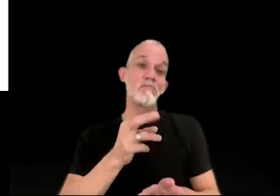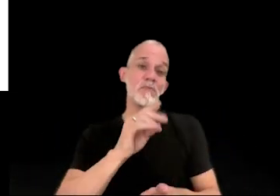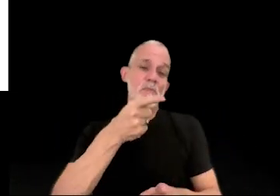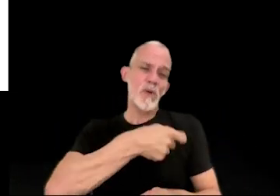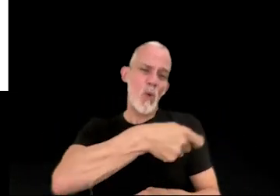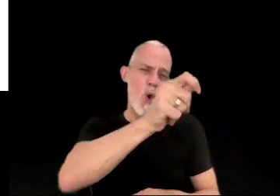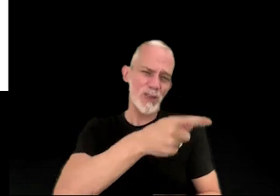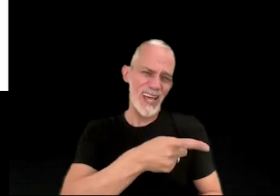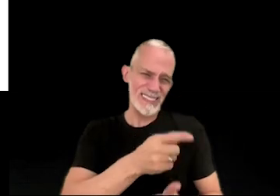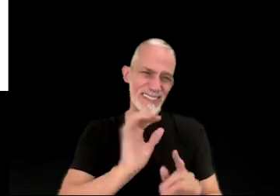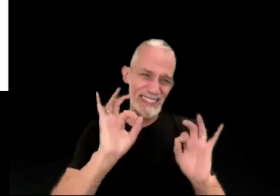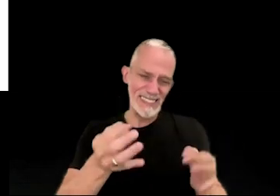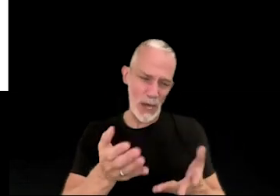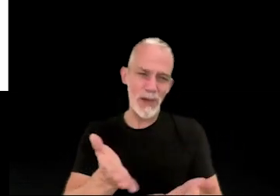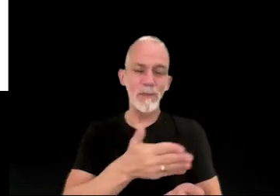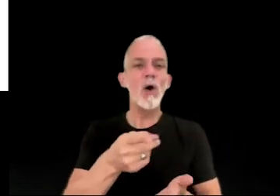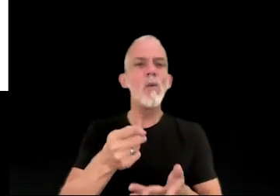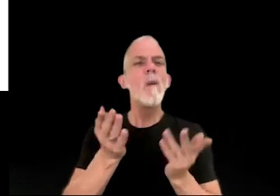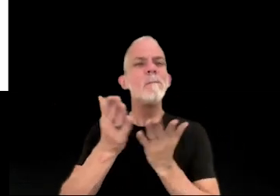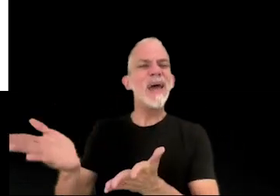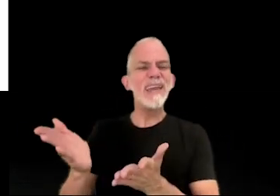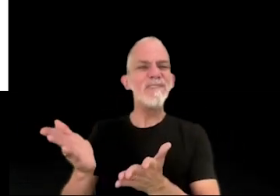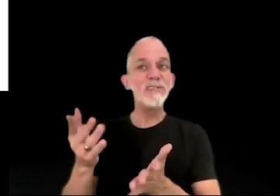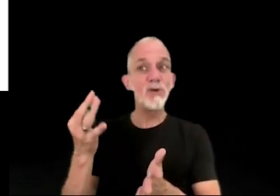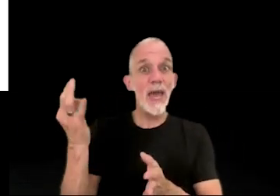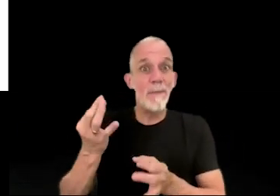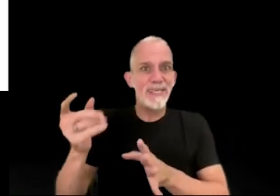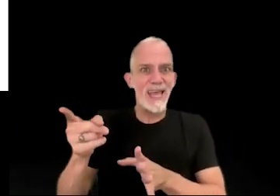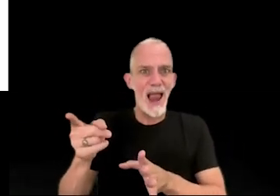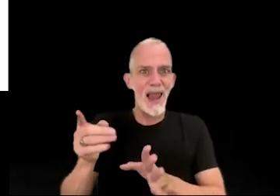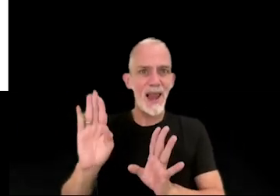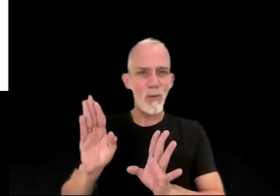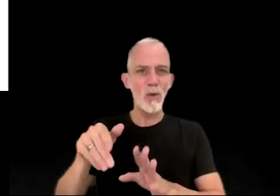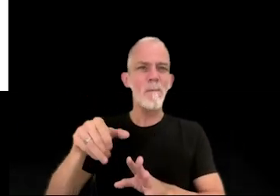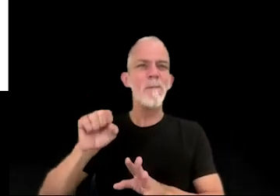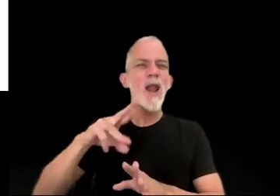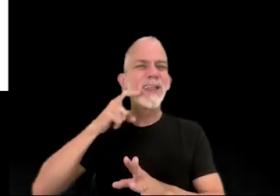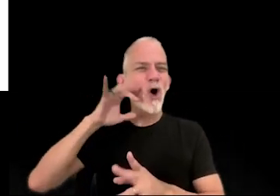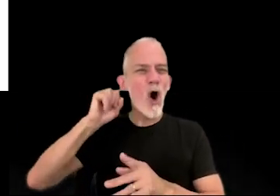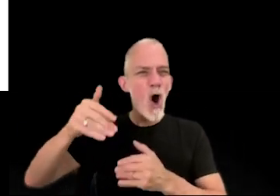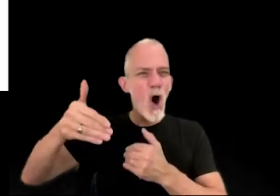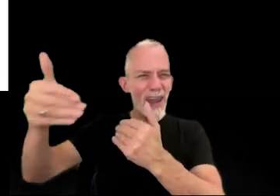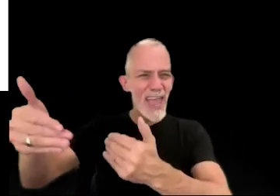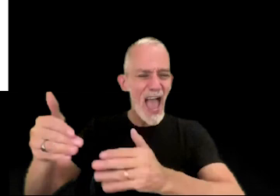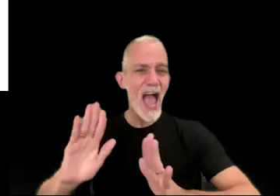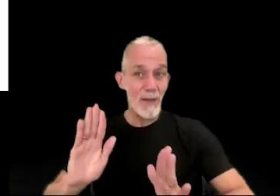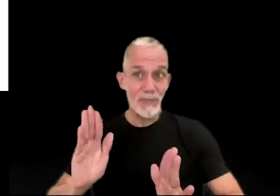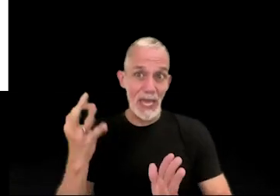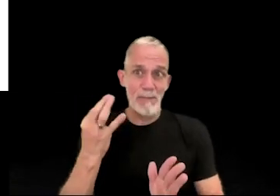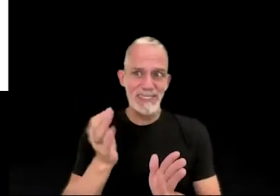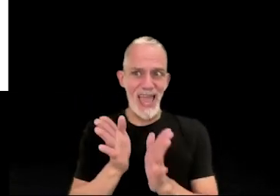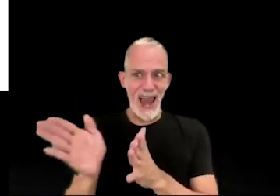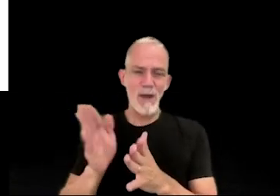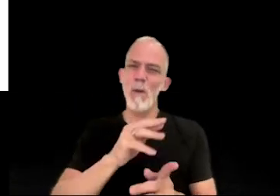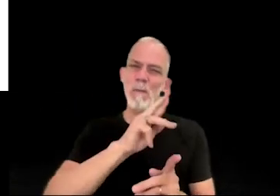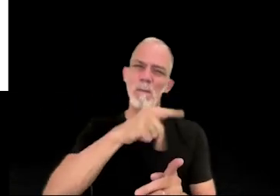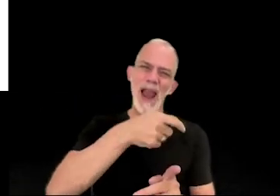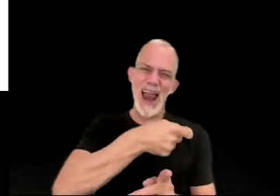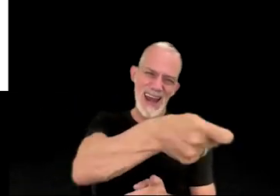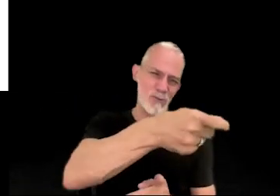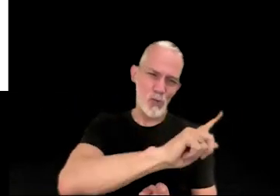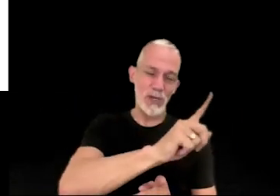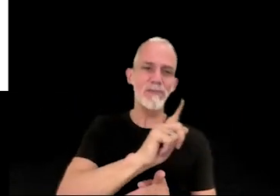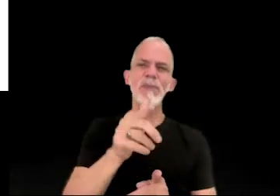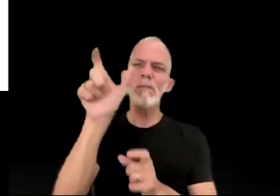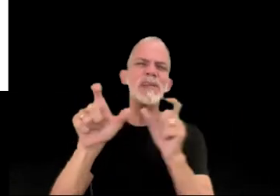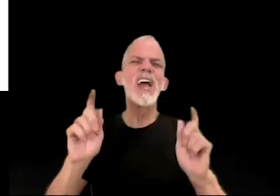quería hacer hincapié en los beneficios de un régimen excepcional de ingreso como puede ser la moratoria. Por eso ahora, cuando pensamos en quiénes pueden